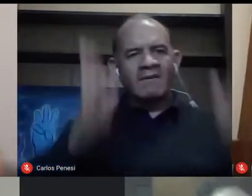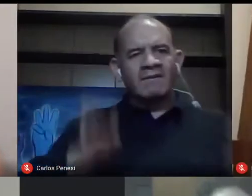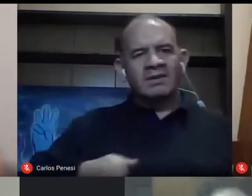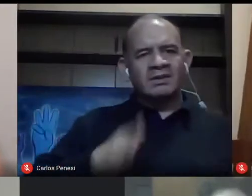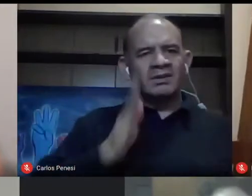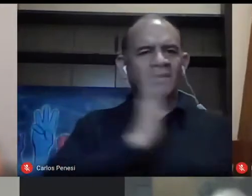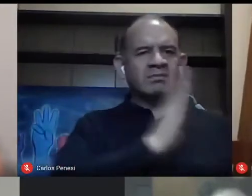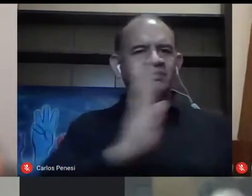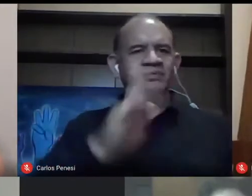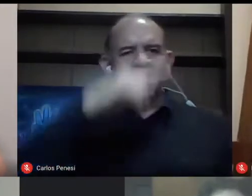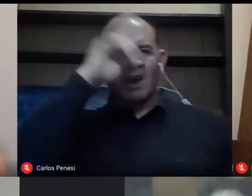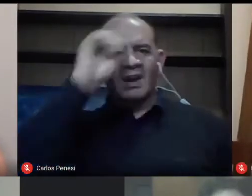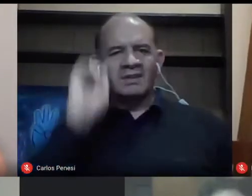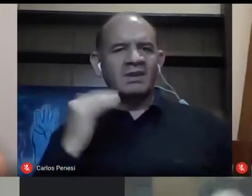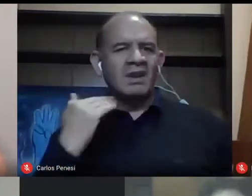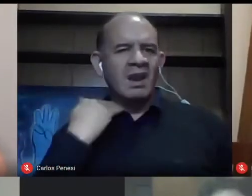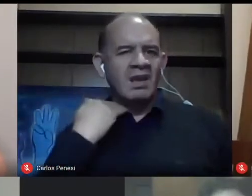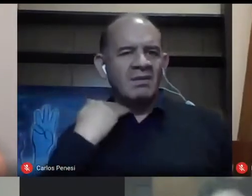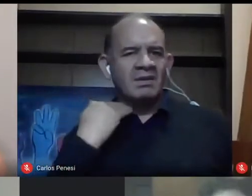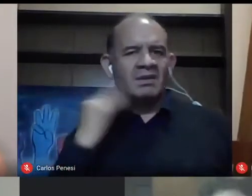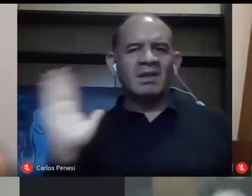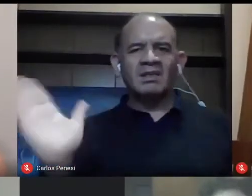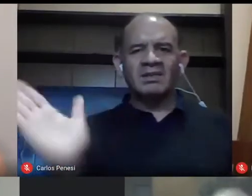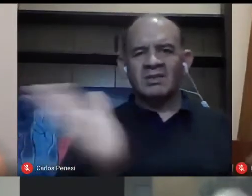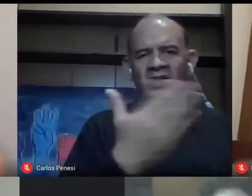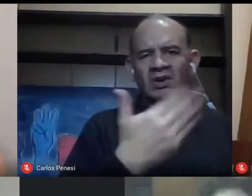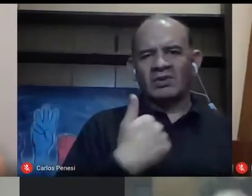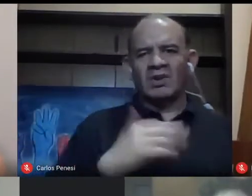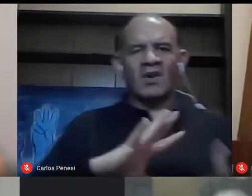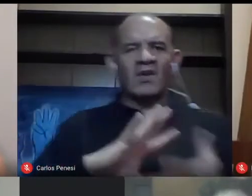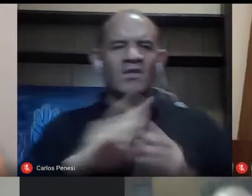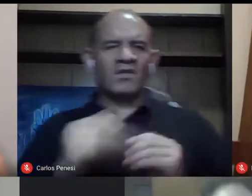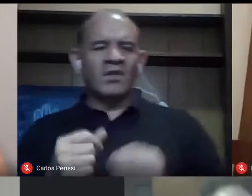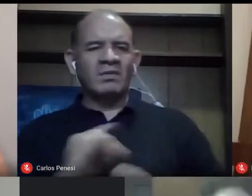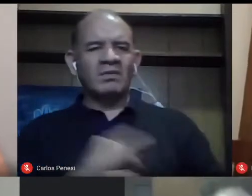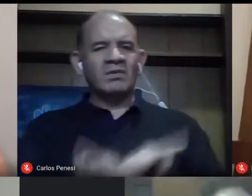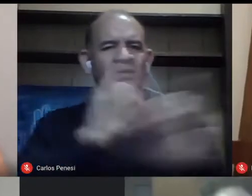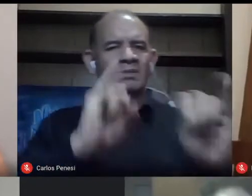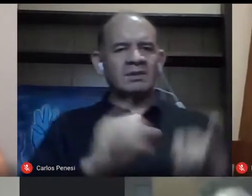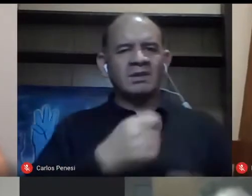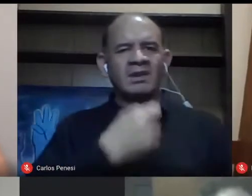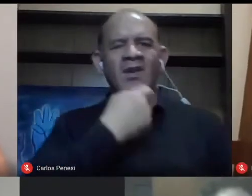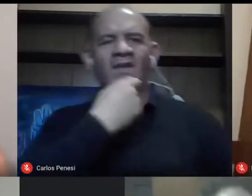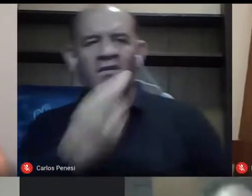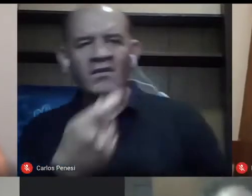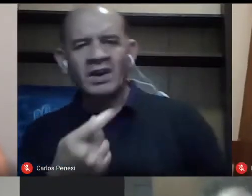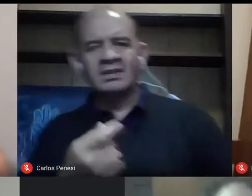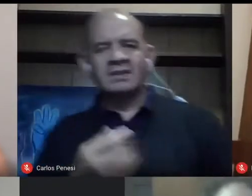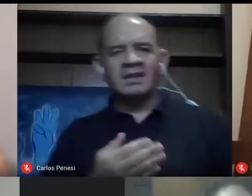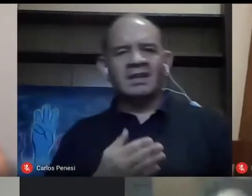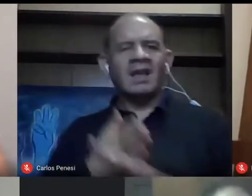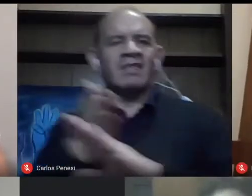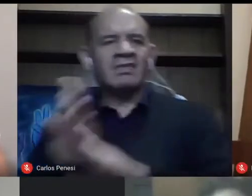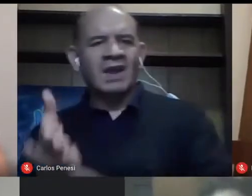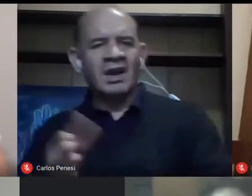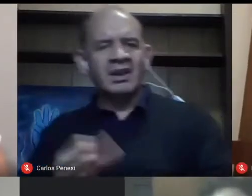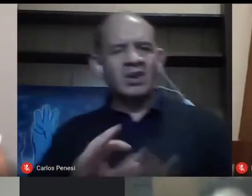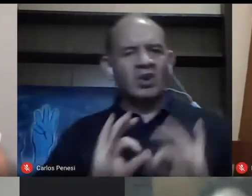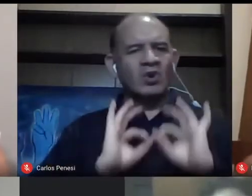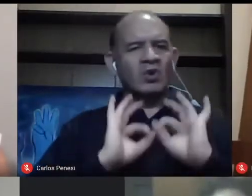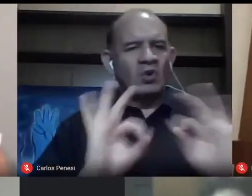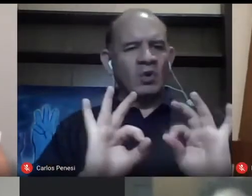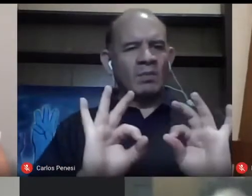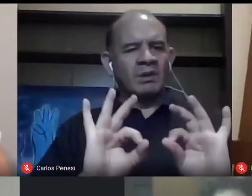mencionado, de conformar el repertorio nacional de formatos accesibles. Ese repertorio tiene que ser lo más completo posible en un